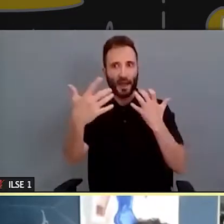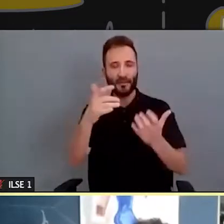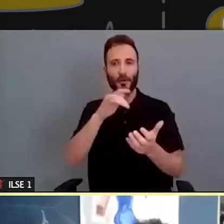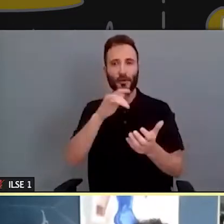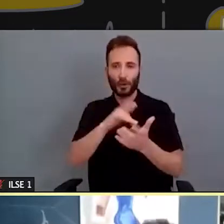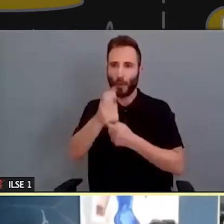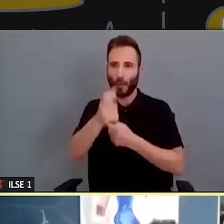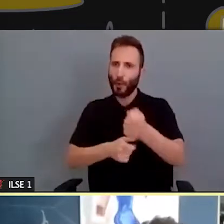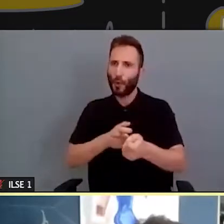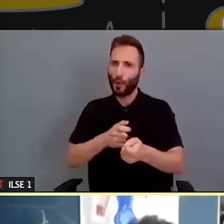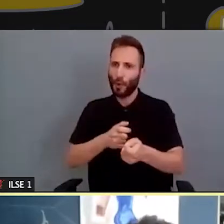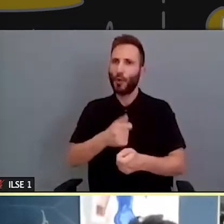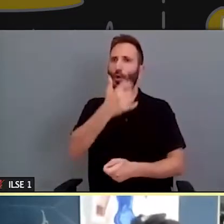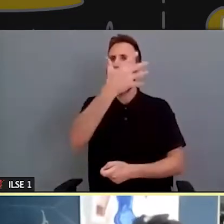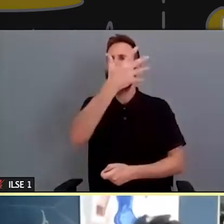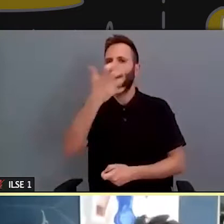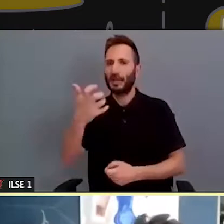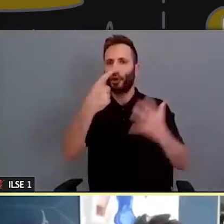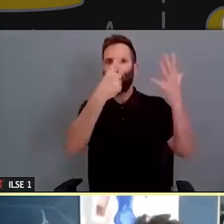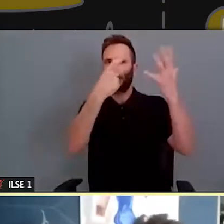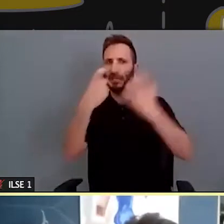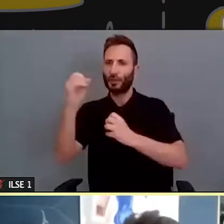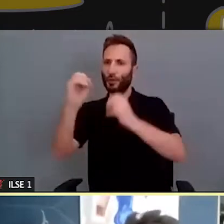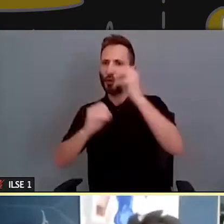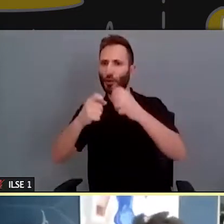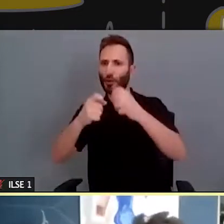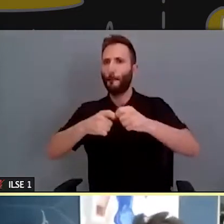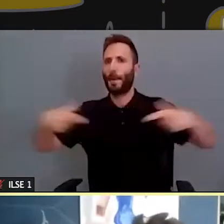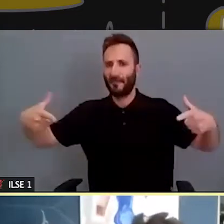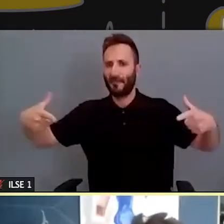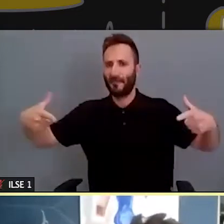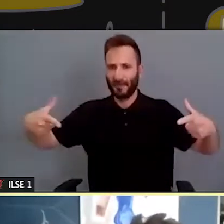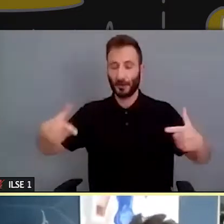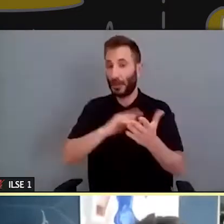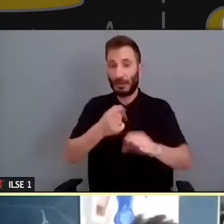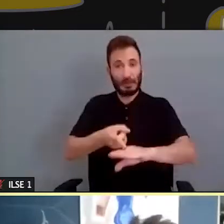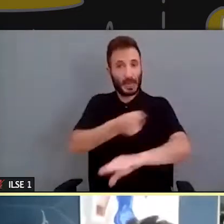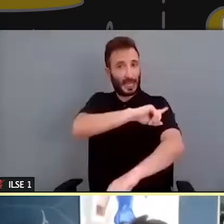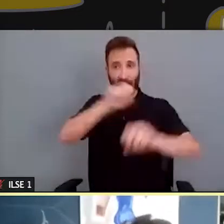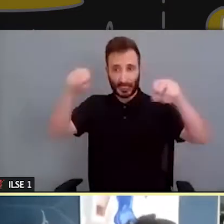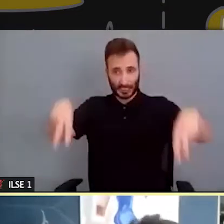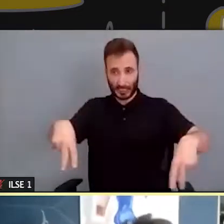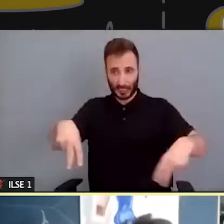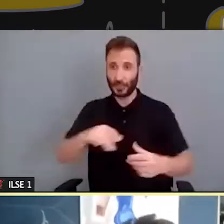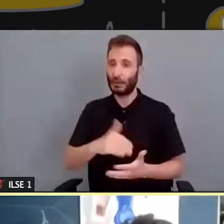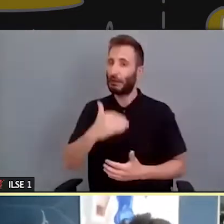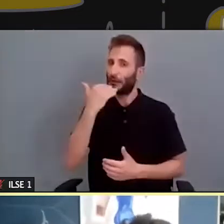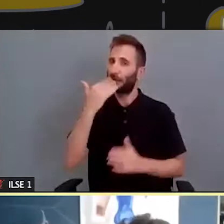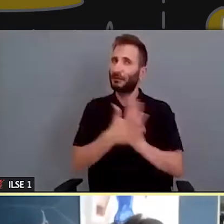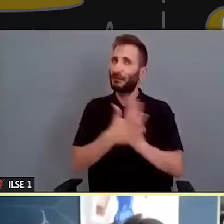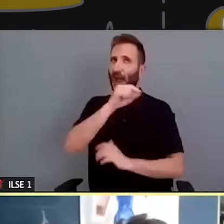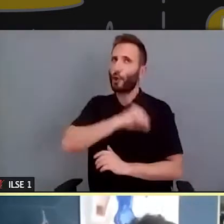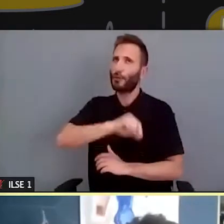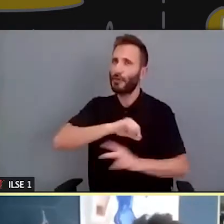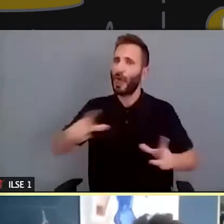de un 500-600%, sin exagerar. Así que creo profundamente que existe una nueva conciencia en la sociedad y